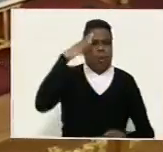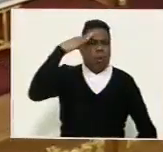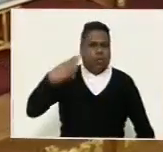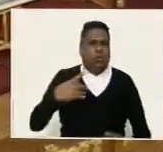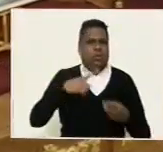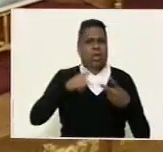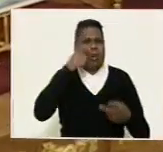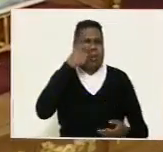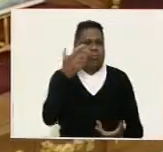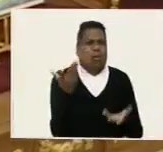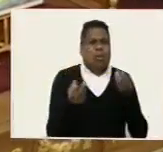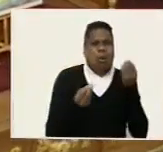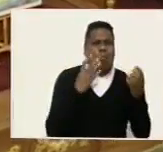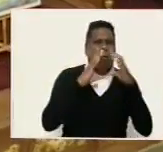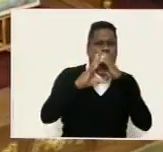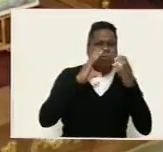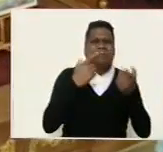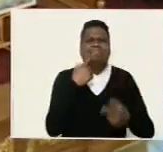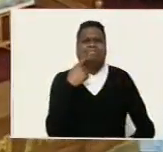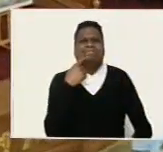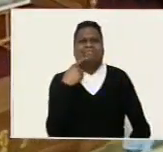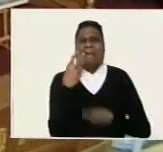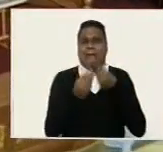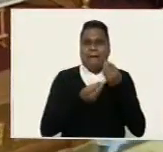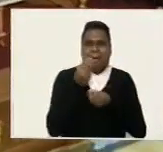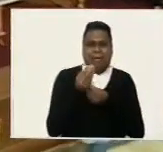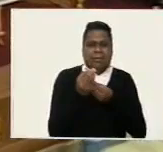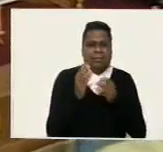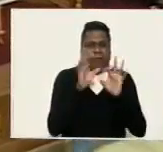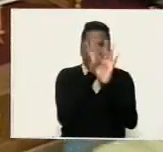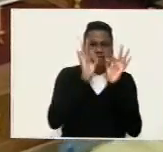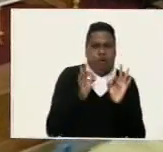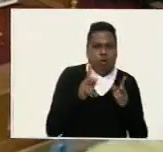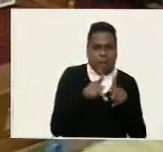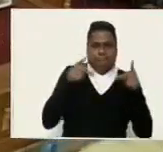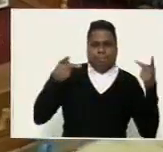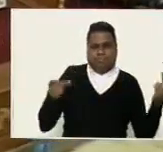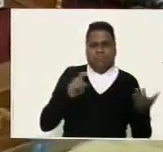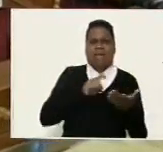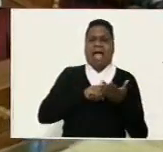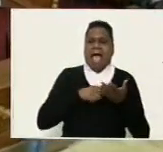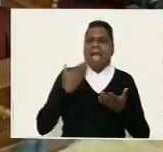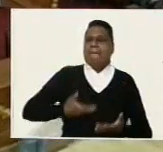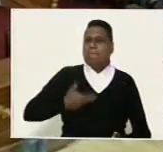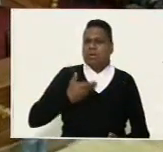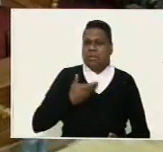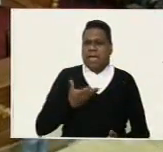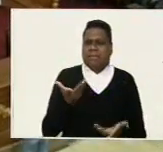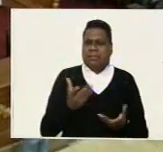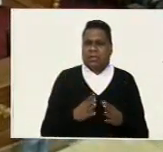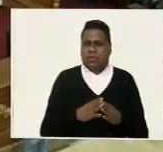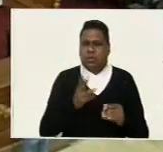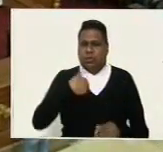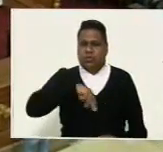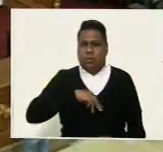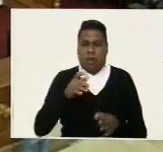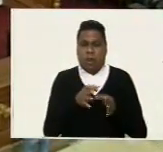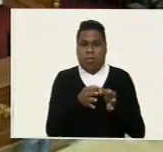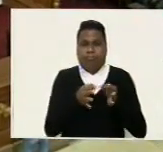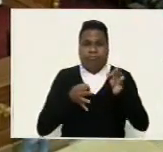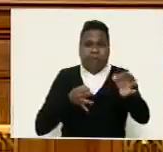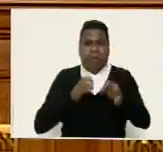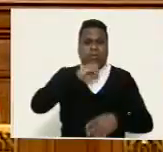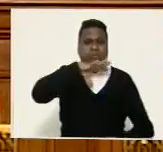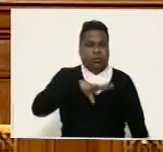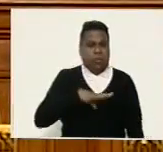el pueblo. Es necesario crear un canal que permita librar las dos batallas que nosotros a lo largo de nuestra historia hemos